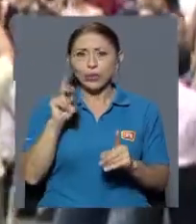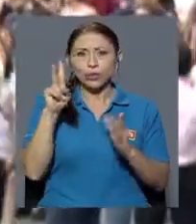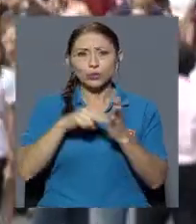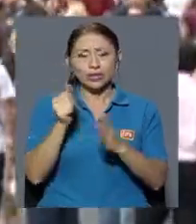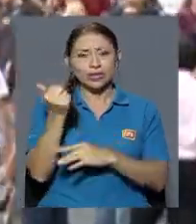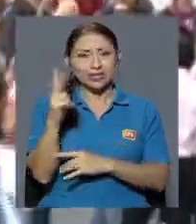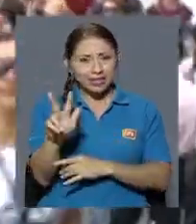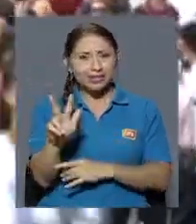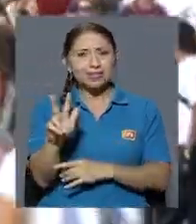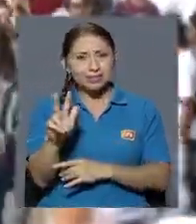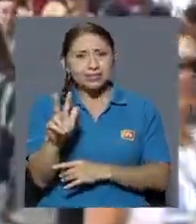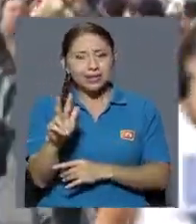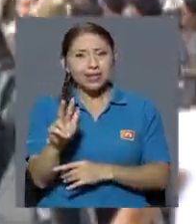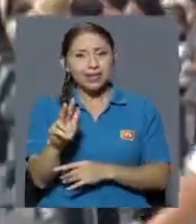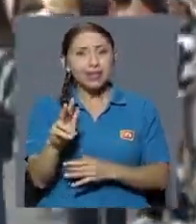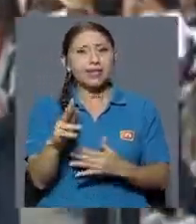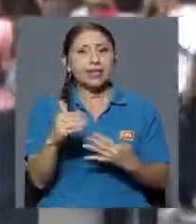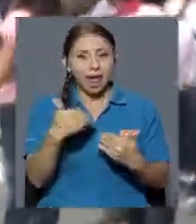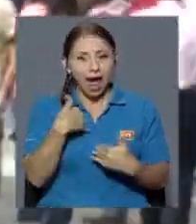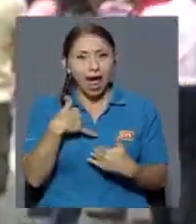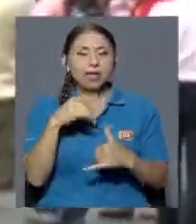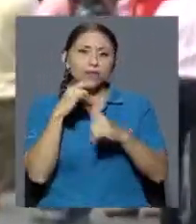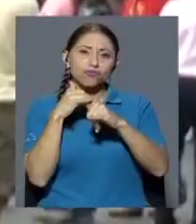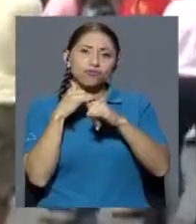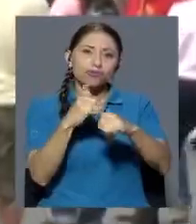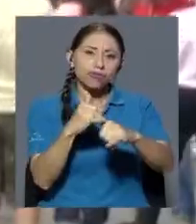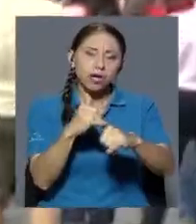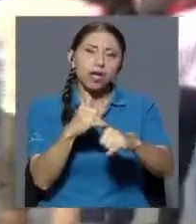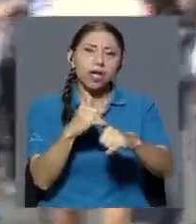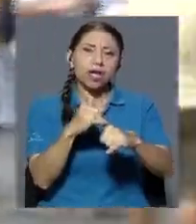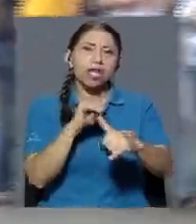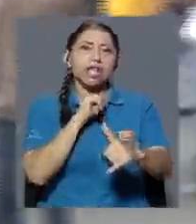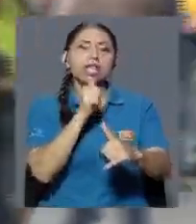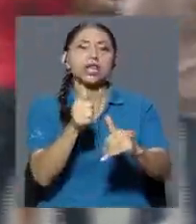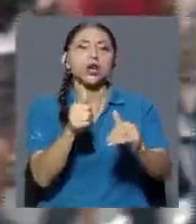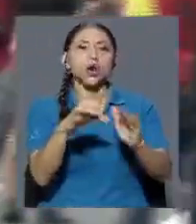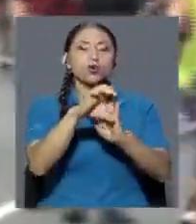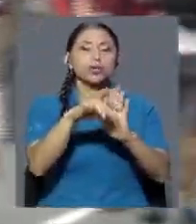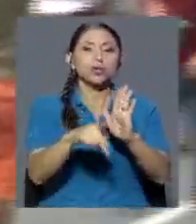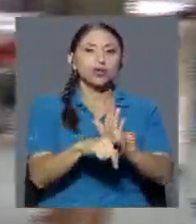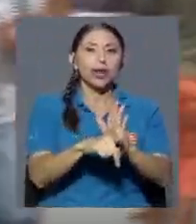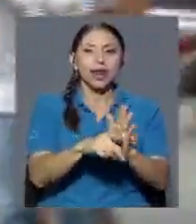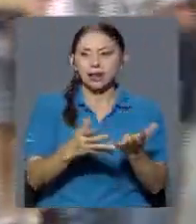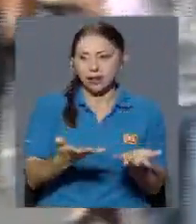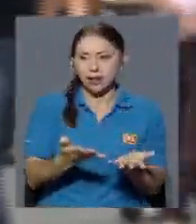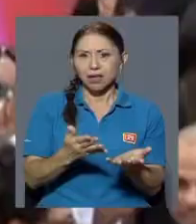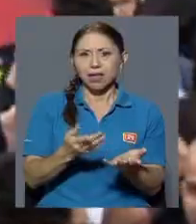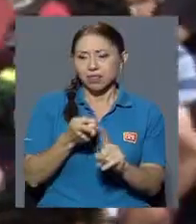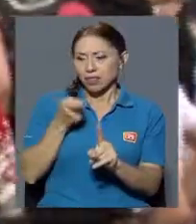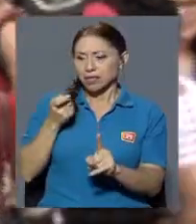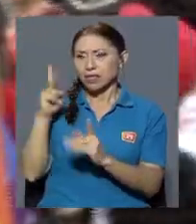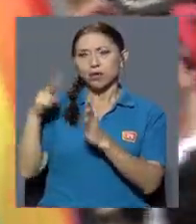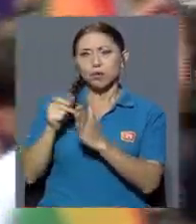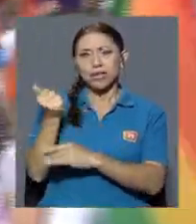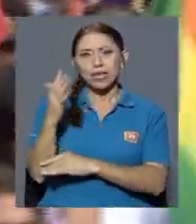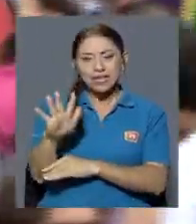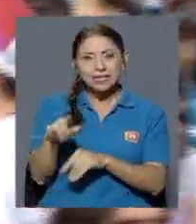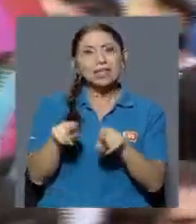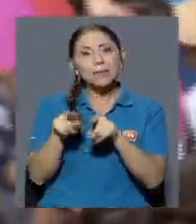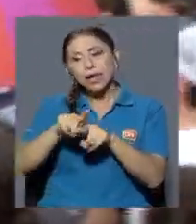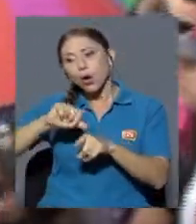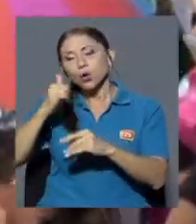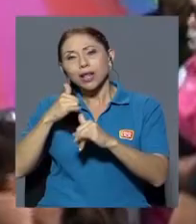que exista una una acción de inconstitucionalidad y de que el 2015 exista ese estado otra parada para